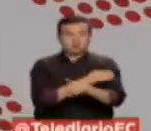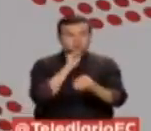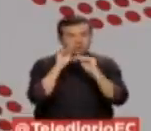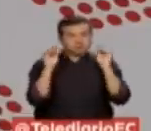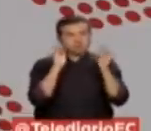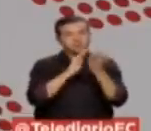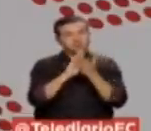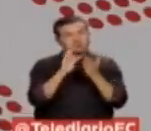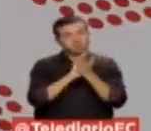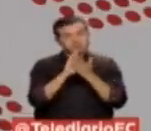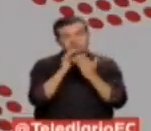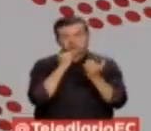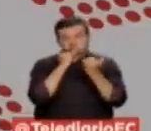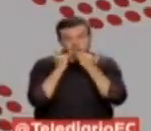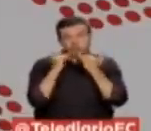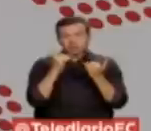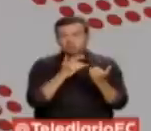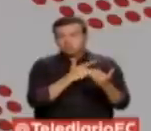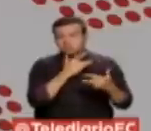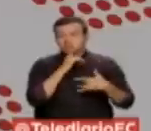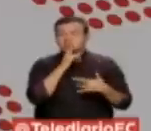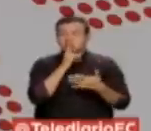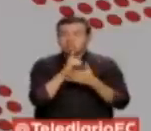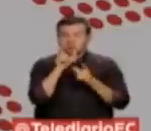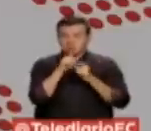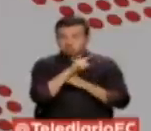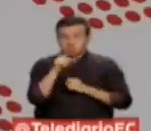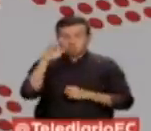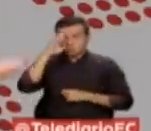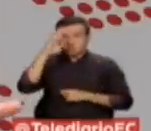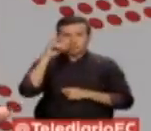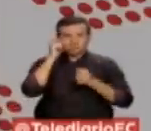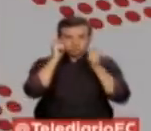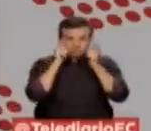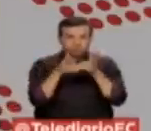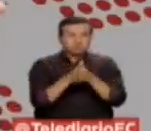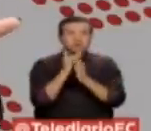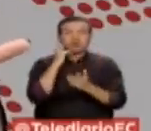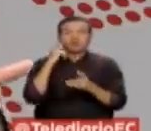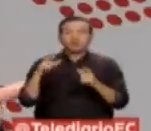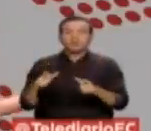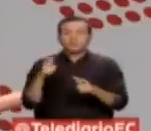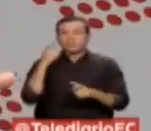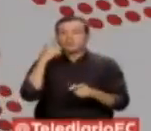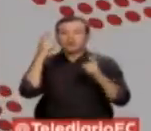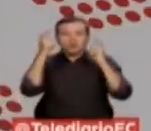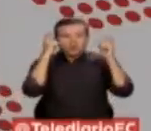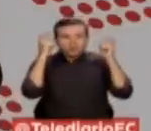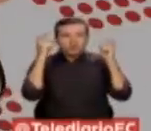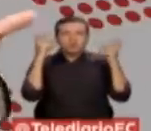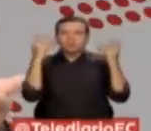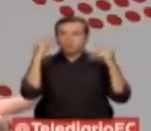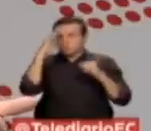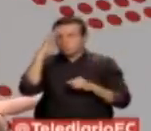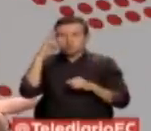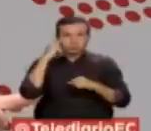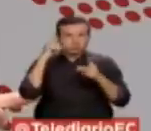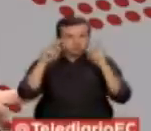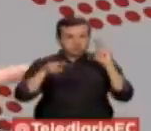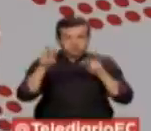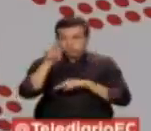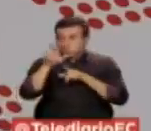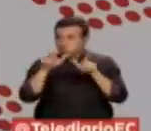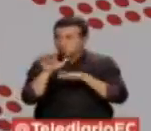pedirles disculpas si tienen alguna incomodidad porque van a tener a la policía pidiendo papeles haciendo controles revisando algunos